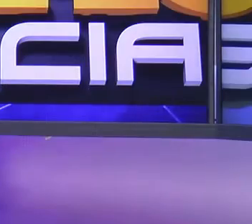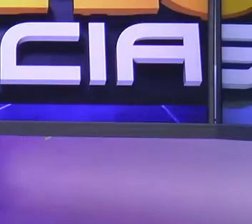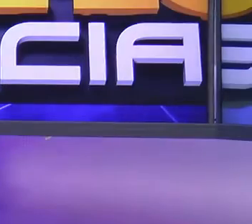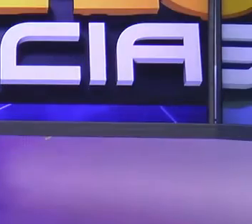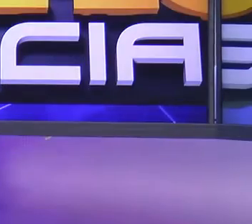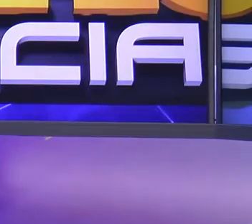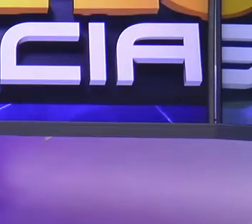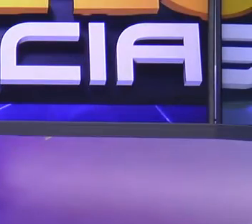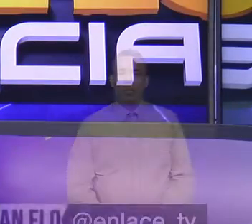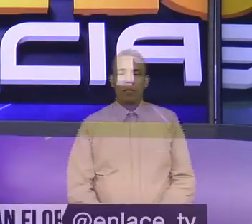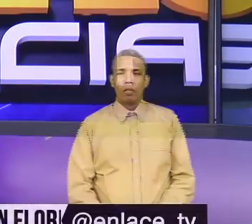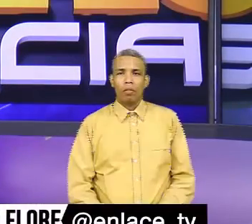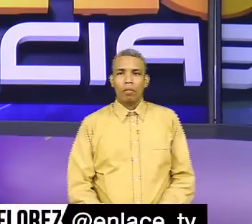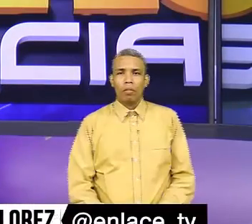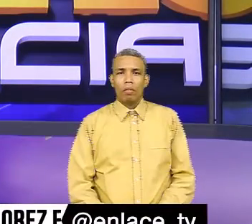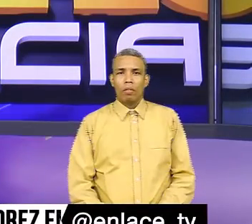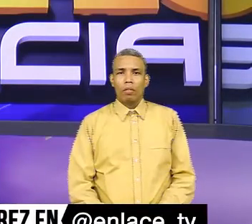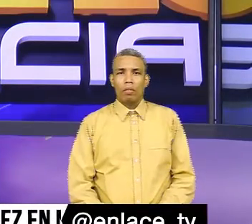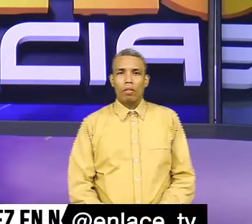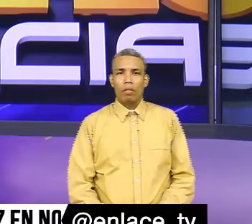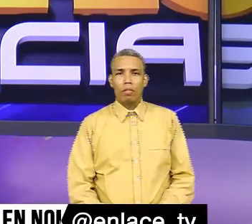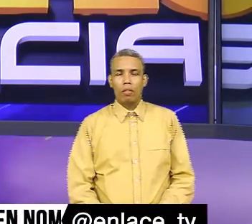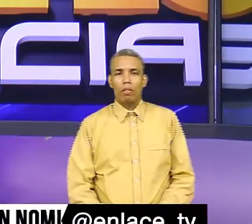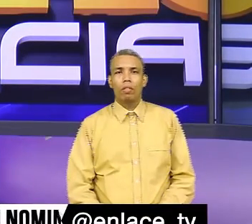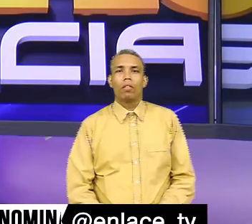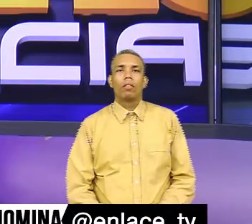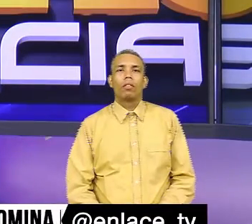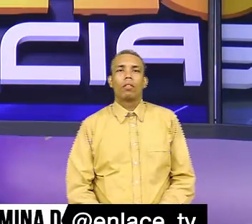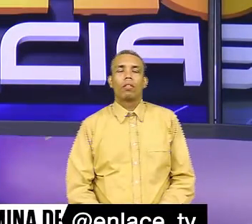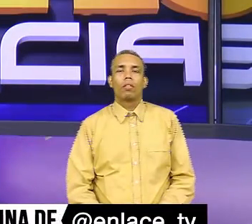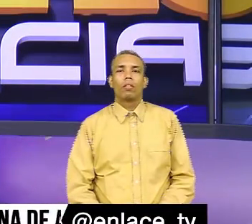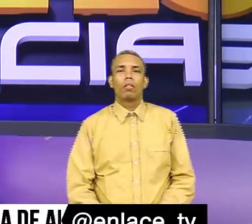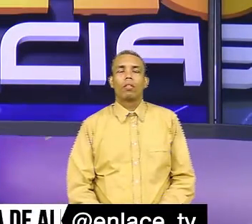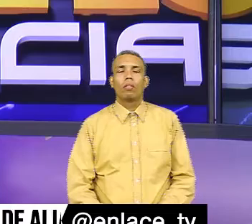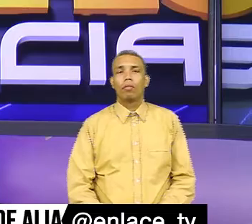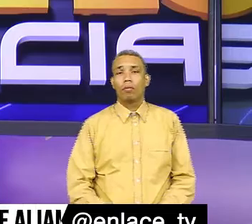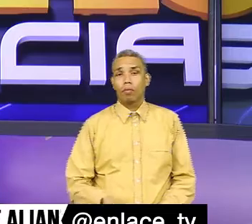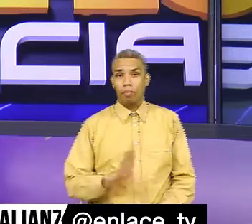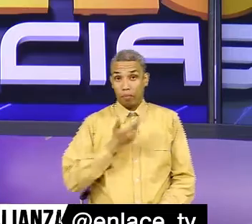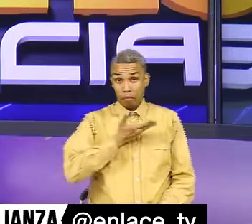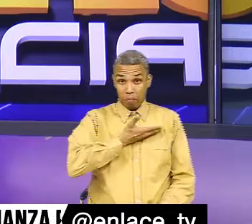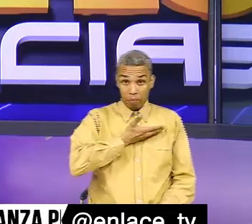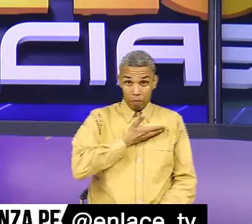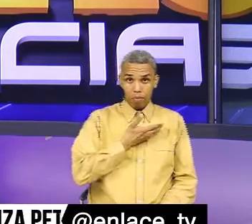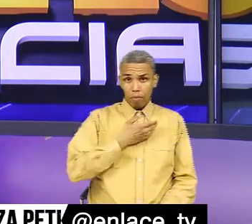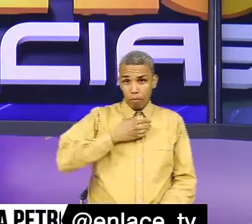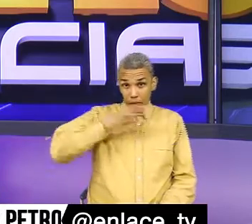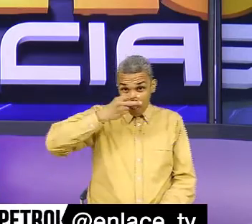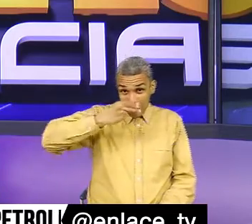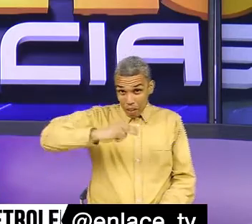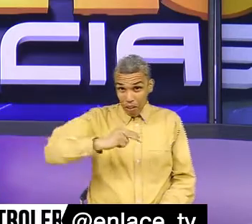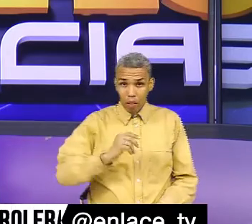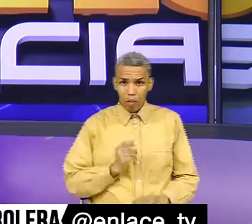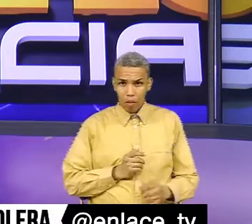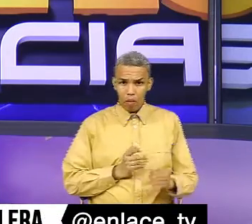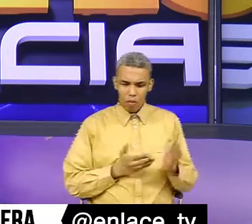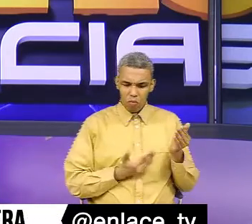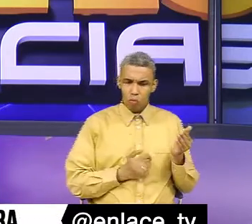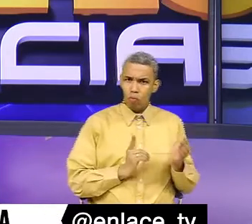Continuamos con más información en Enlace Noticias. Una madre de familia solicita medicamentos para que su hijo de 13 meses, que padece de una enfermedad